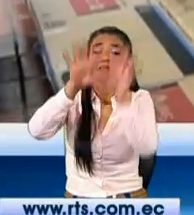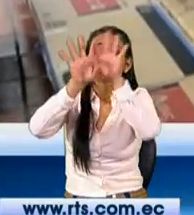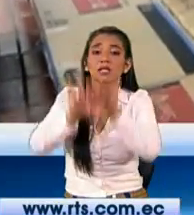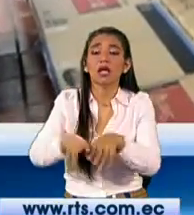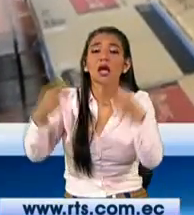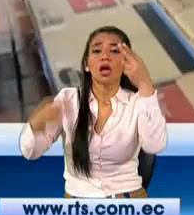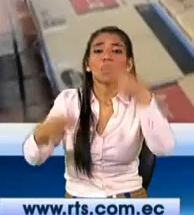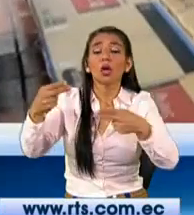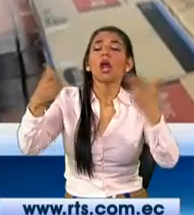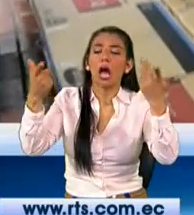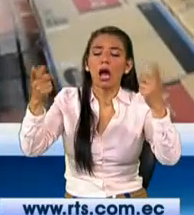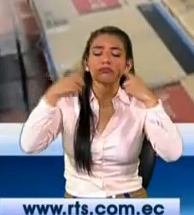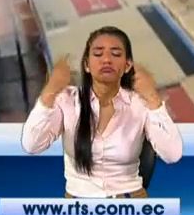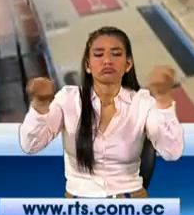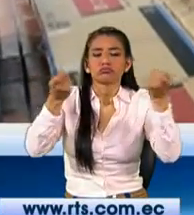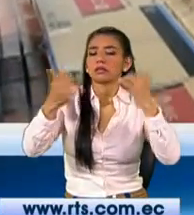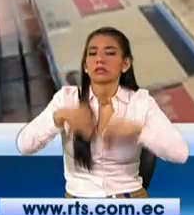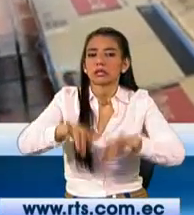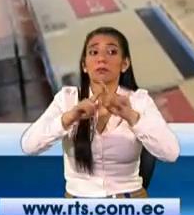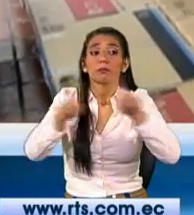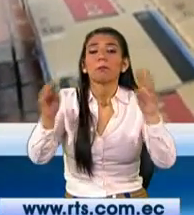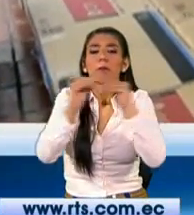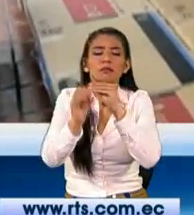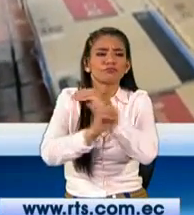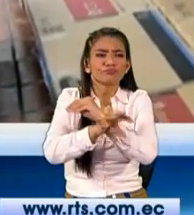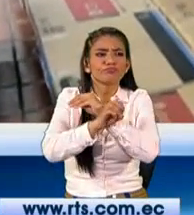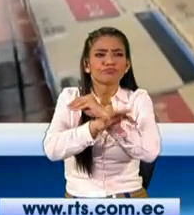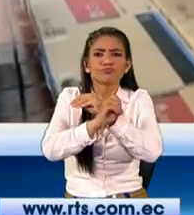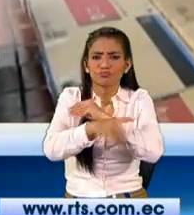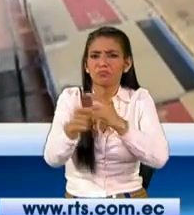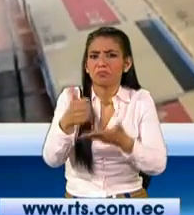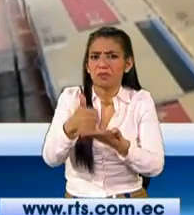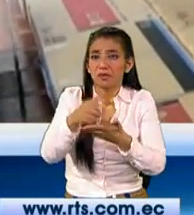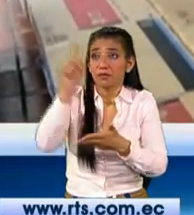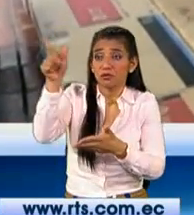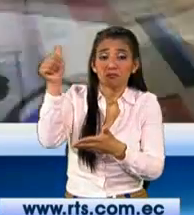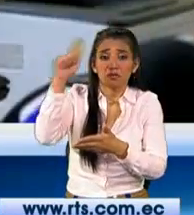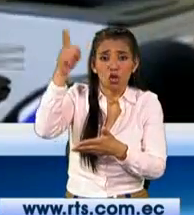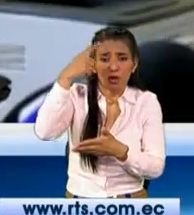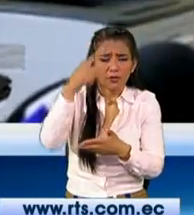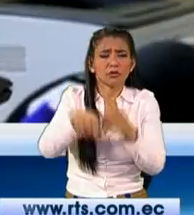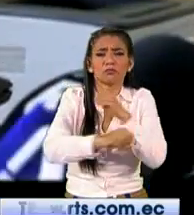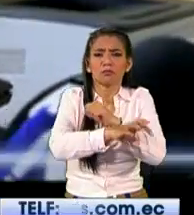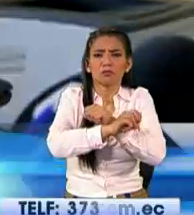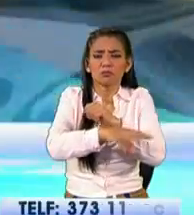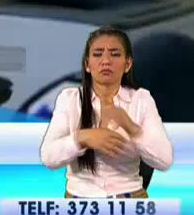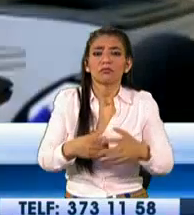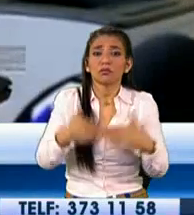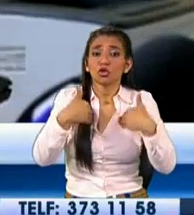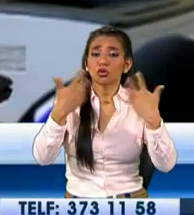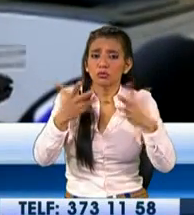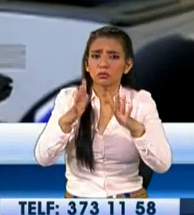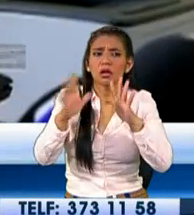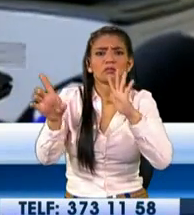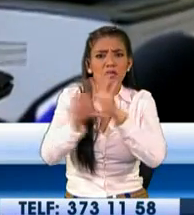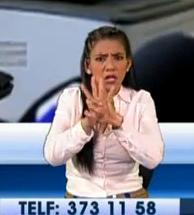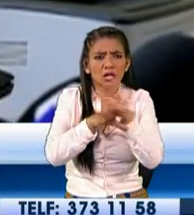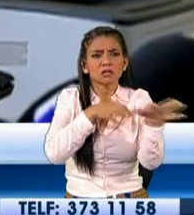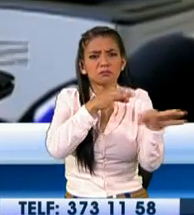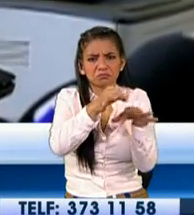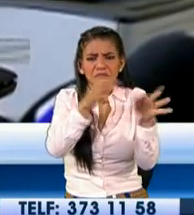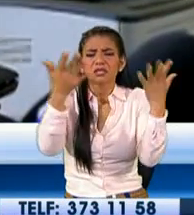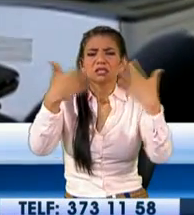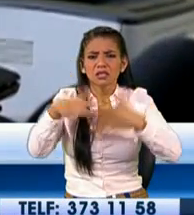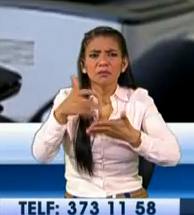hace falta es mayor socialización sobre las medidas compensatorias dictaminadas por el gobierno nacional ya les expliqué también el tema que que